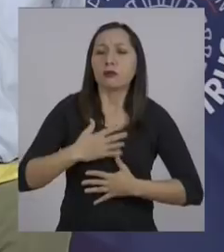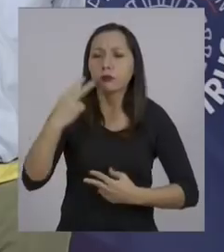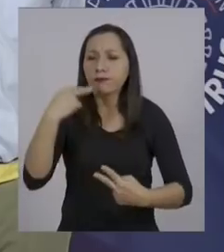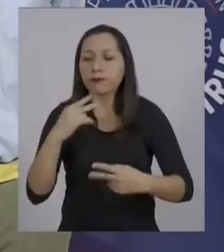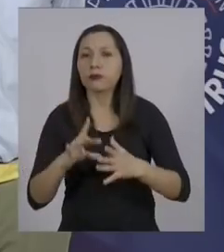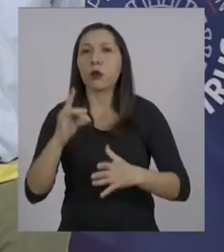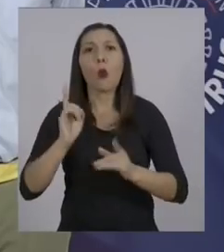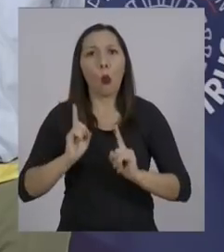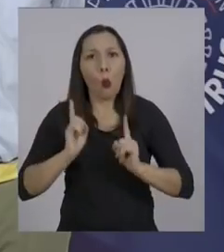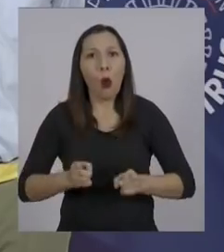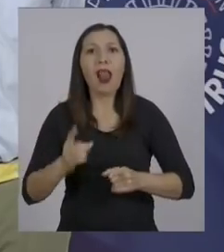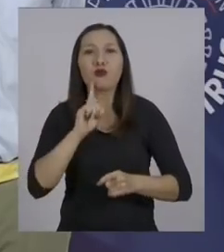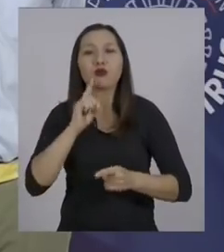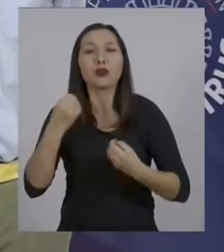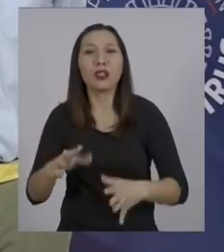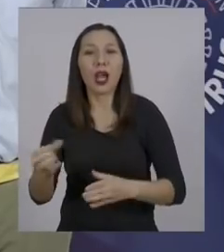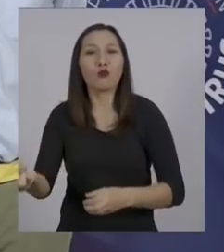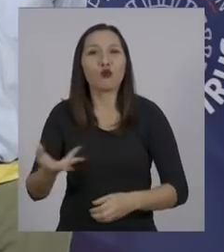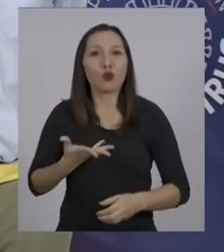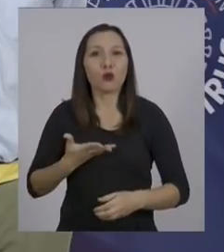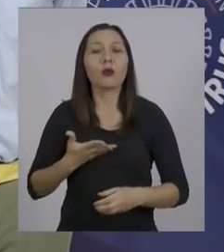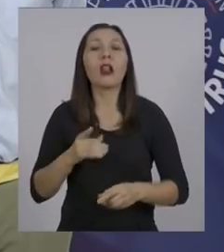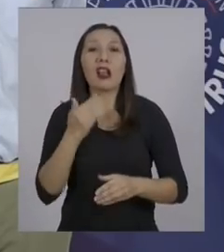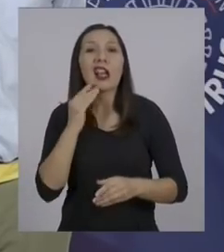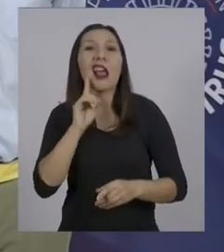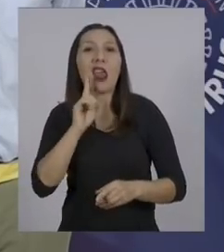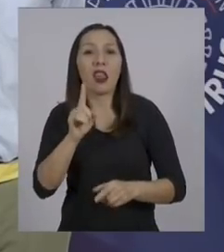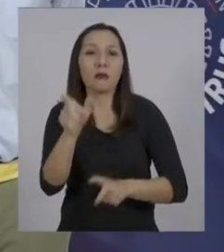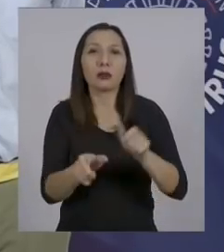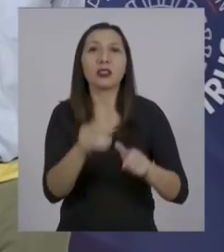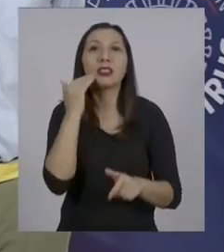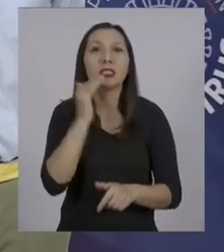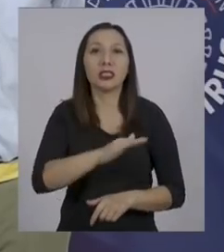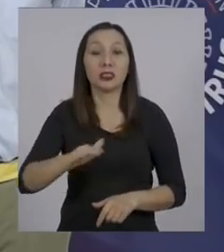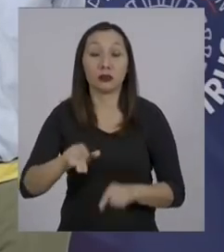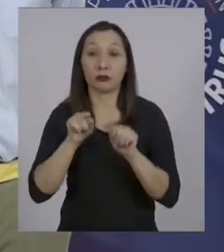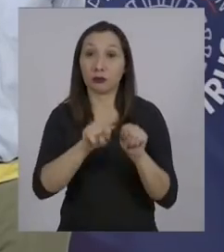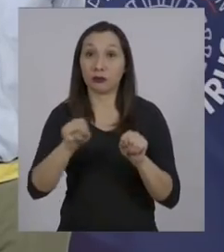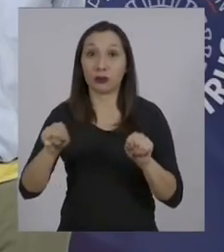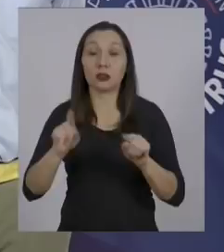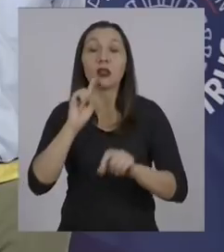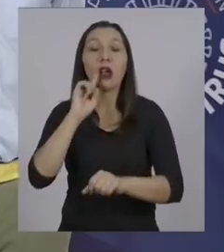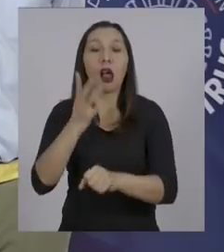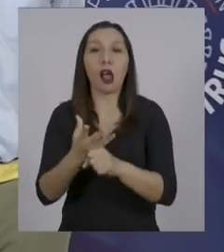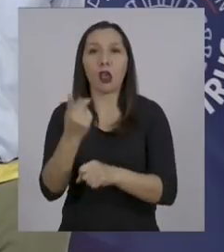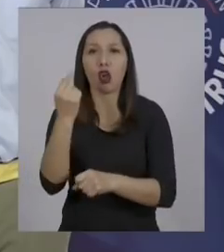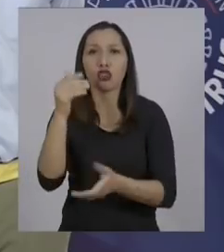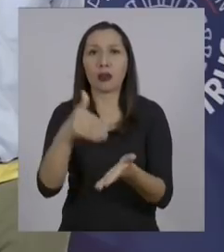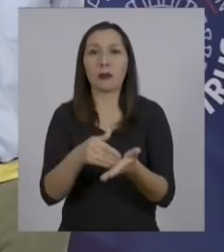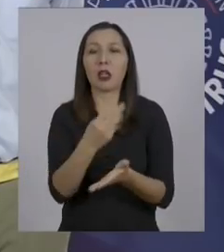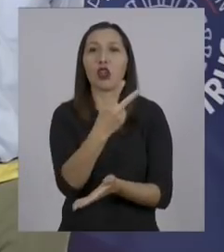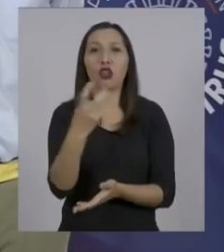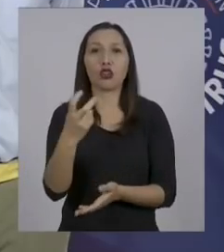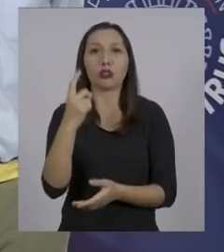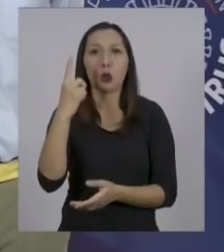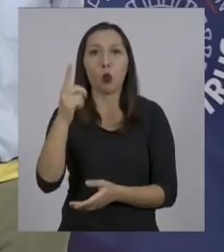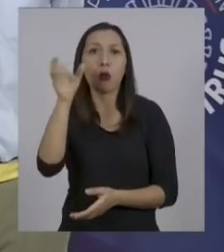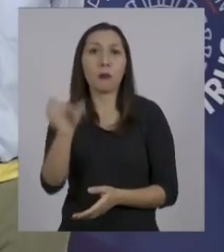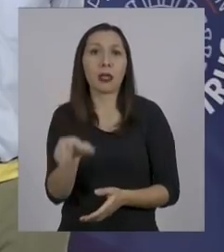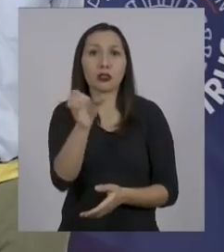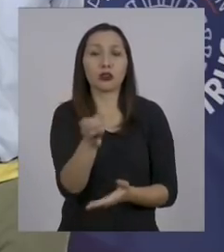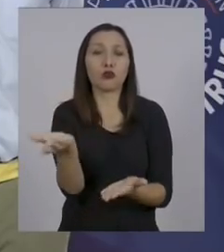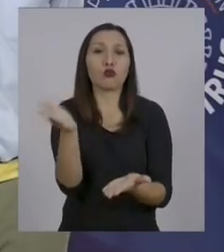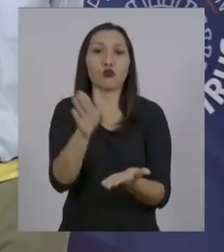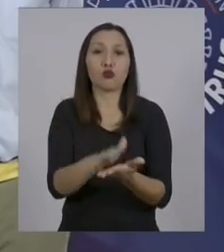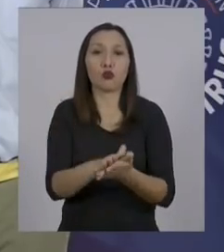pesar de cursar la infección, que son los niños. De ellos hay 11.201 fallecidos